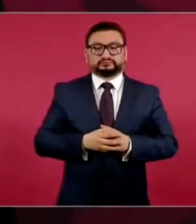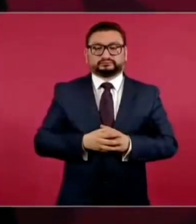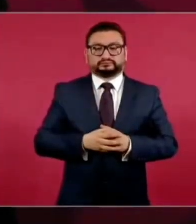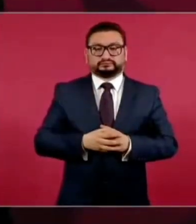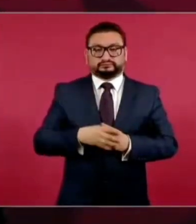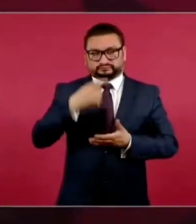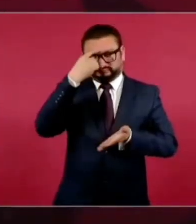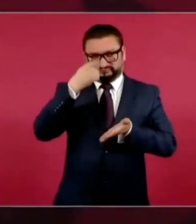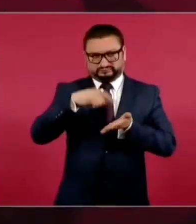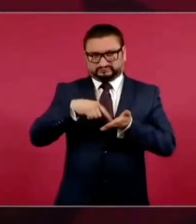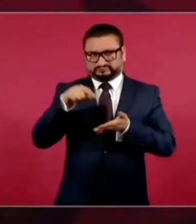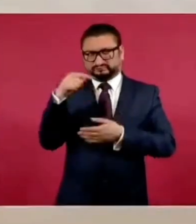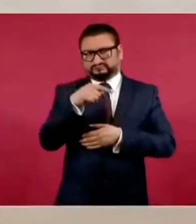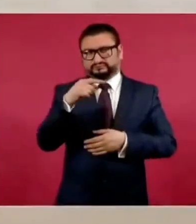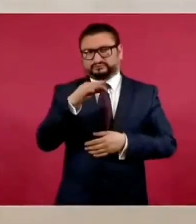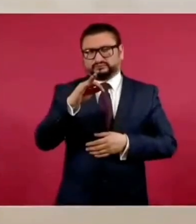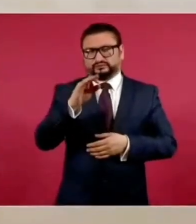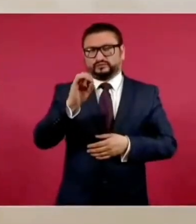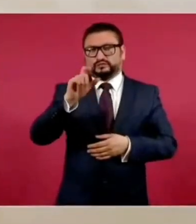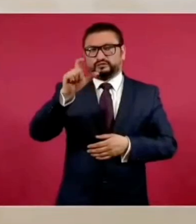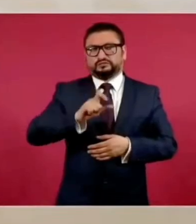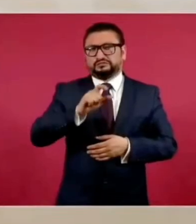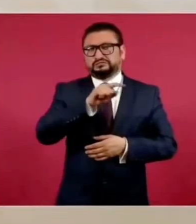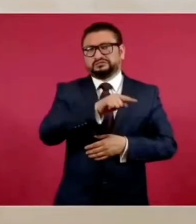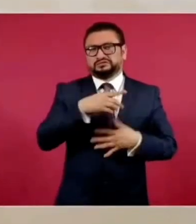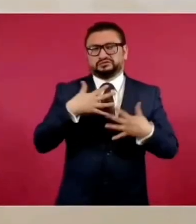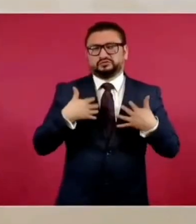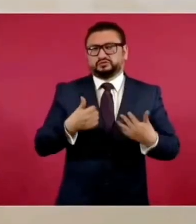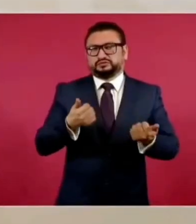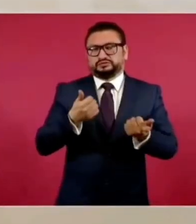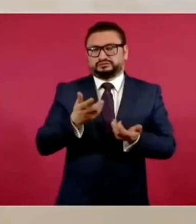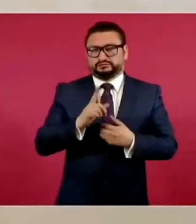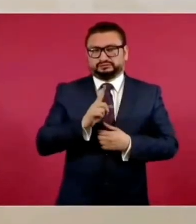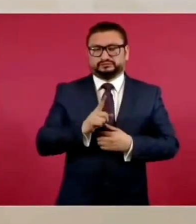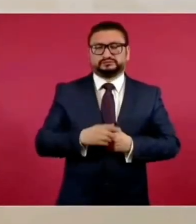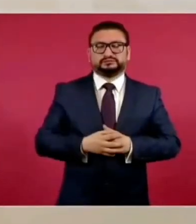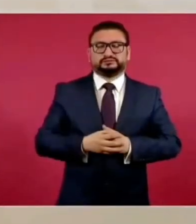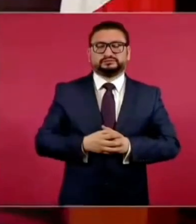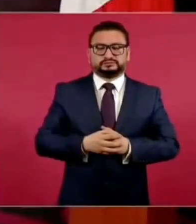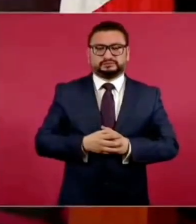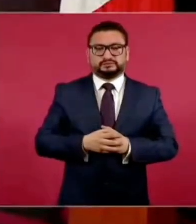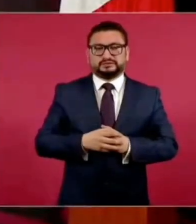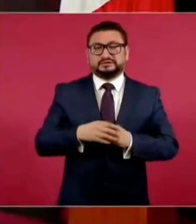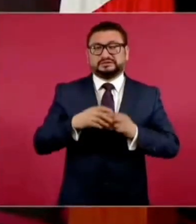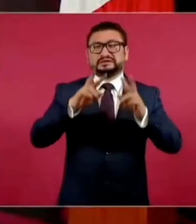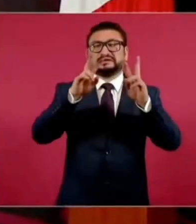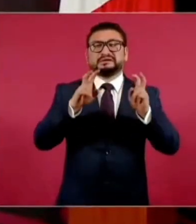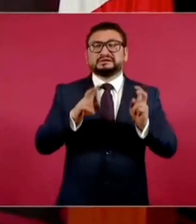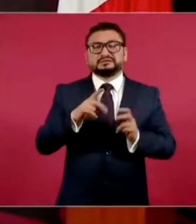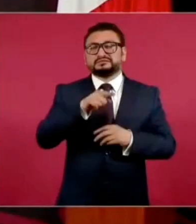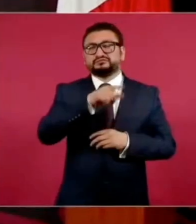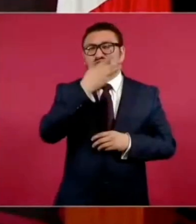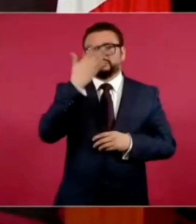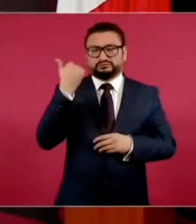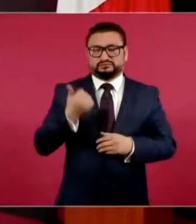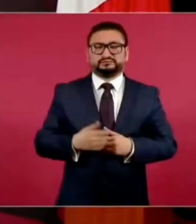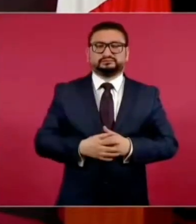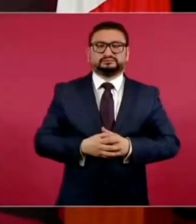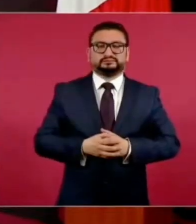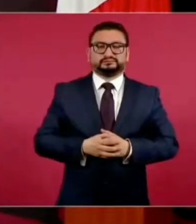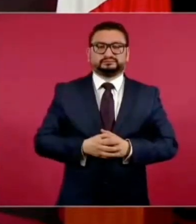creo que Fox no le entendía mucho a las cosas.